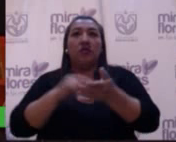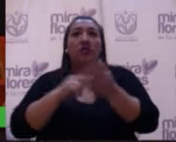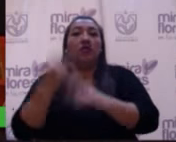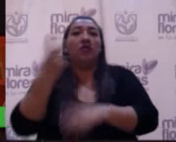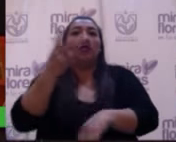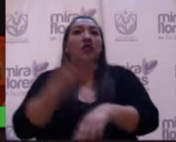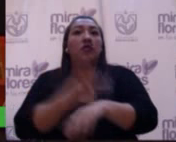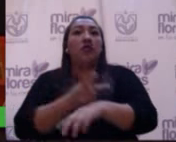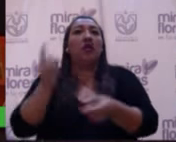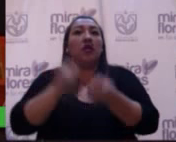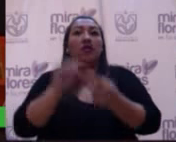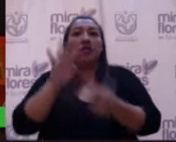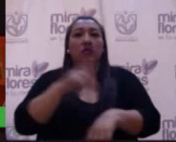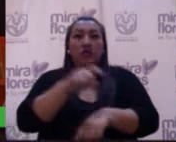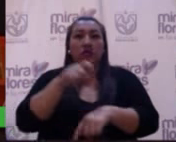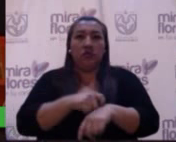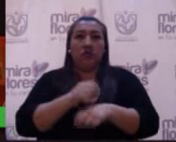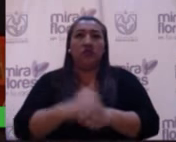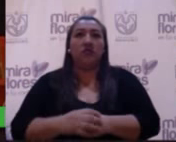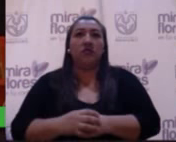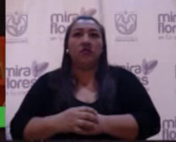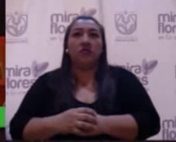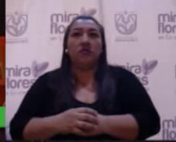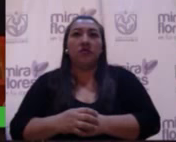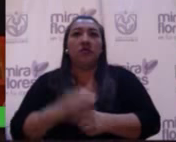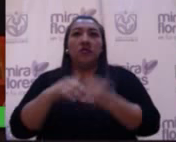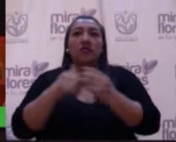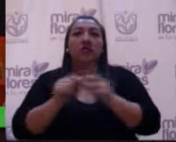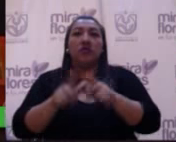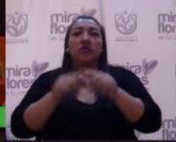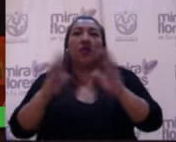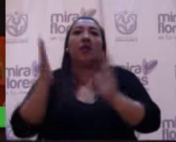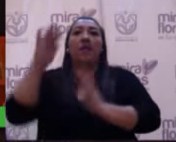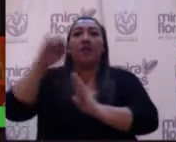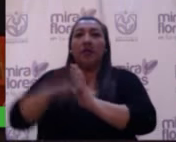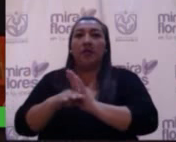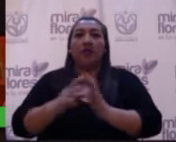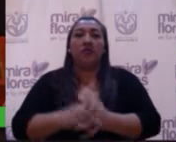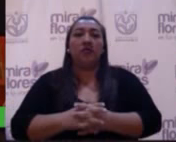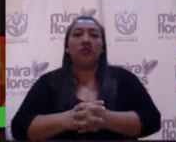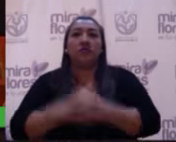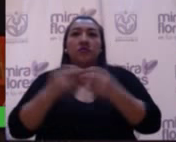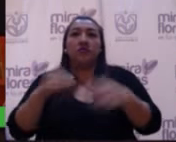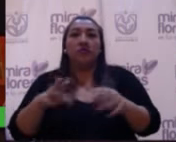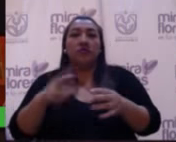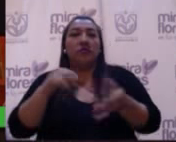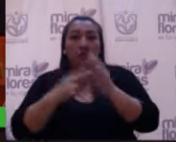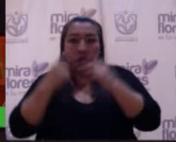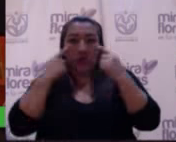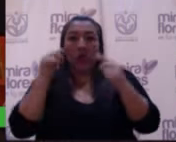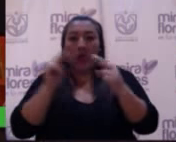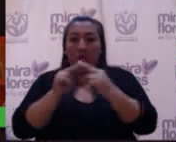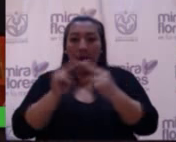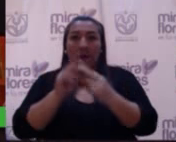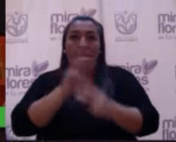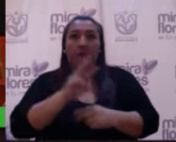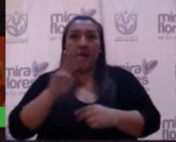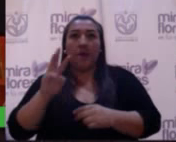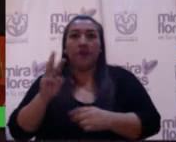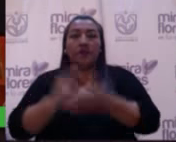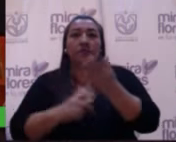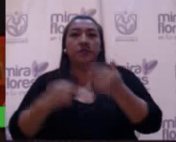2 horas hasta las 4 horas, en el pabellón de WWF. Como es de su conocimiento,